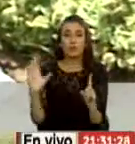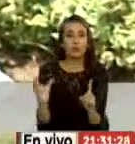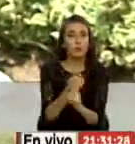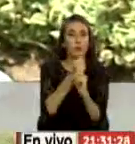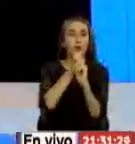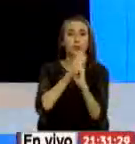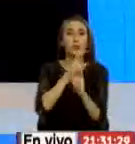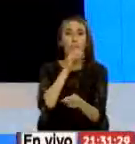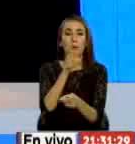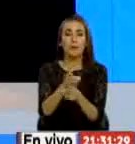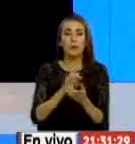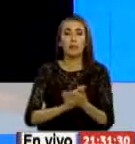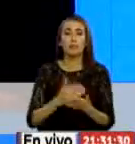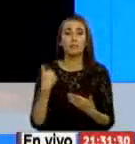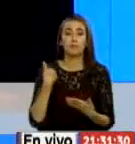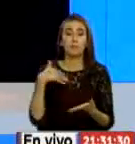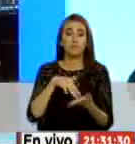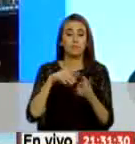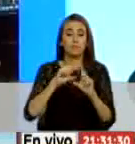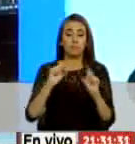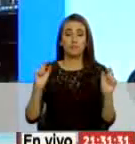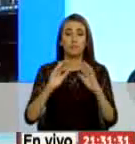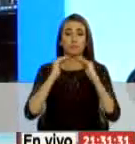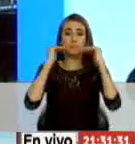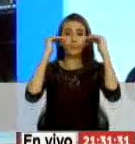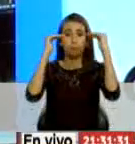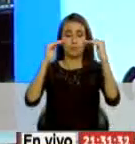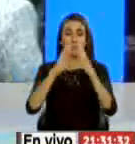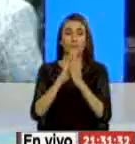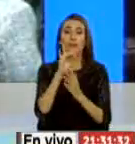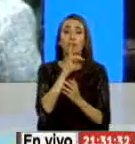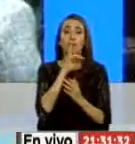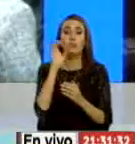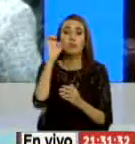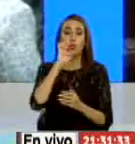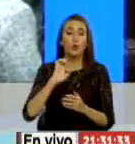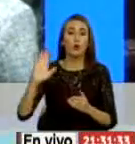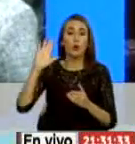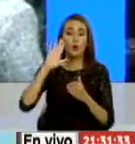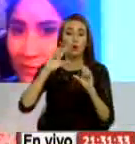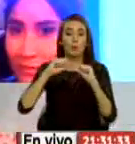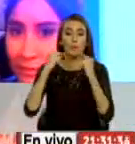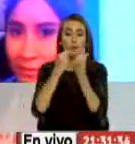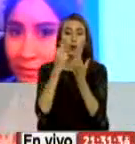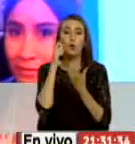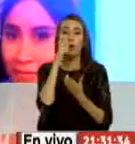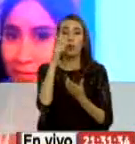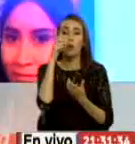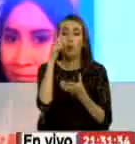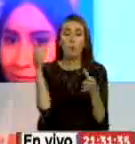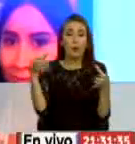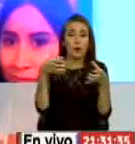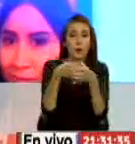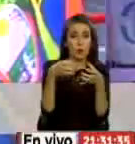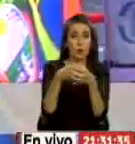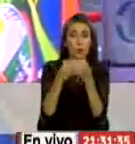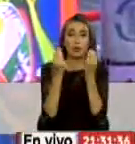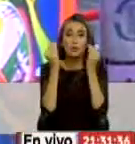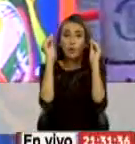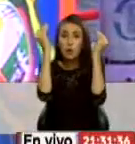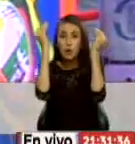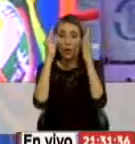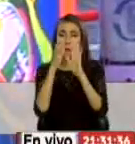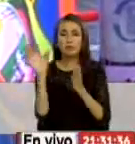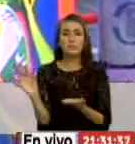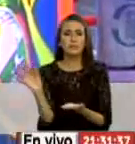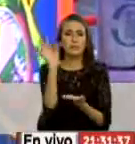en una realidad. Tiene estudios de maestría en Estados Unidos y Europa y forma parte ahora del grupo de jóvenes líderes One Young World y ha representado al país en